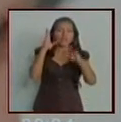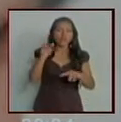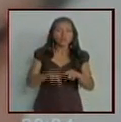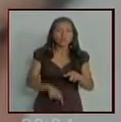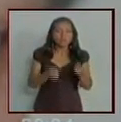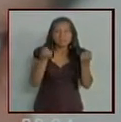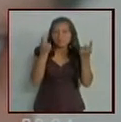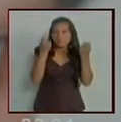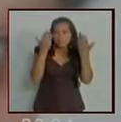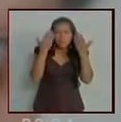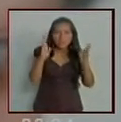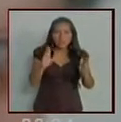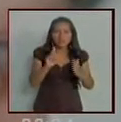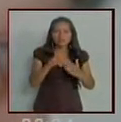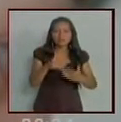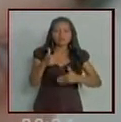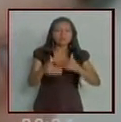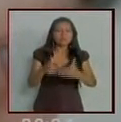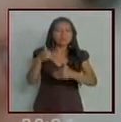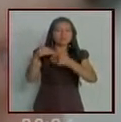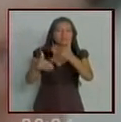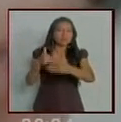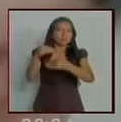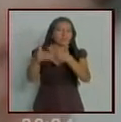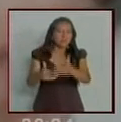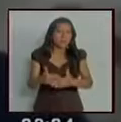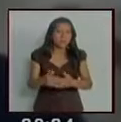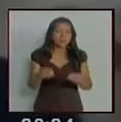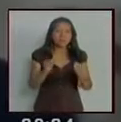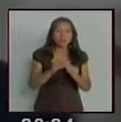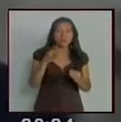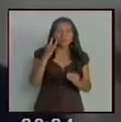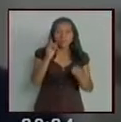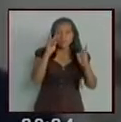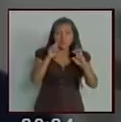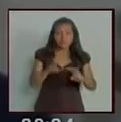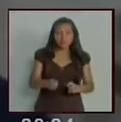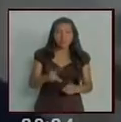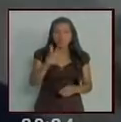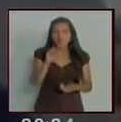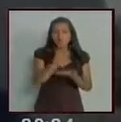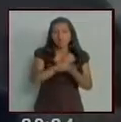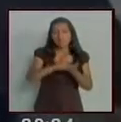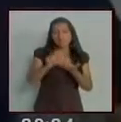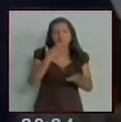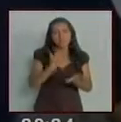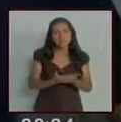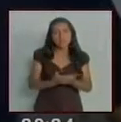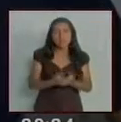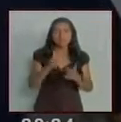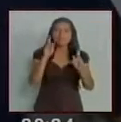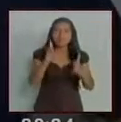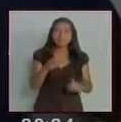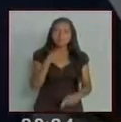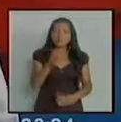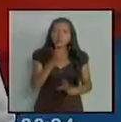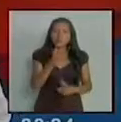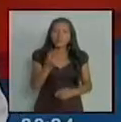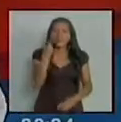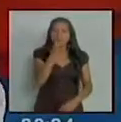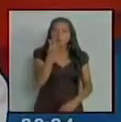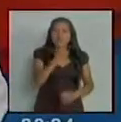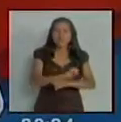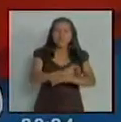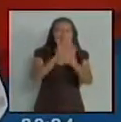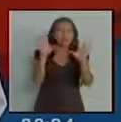el niño va arrastrando y se corrobora ¿con qué? Con que no escribe bien, hace mal los dictados, no pronuncia bien,